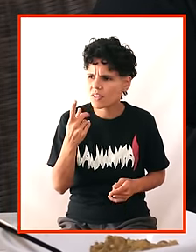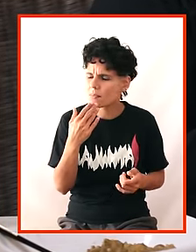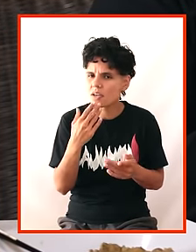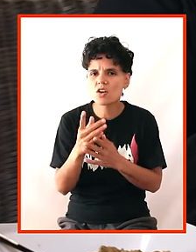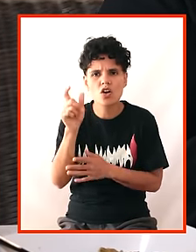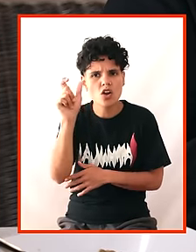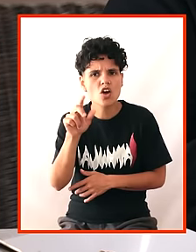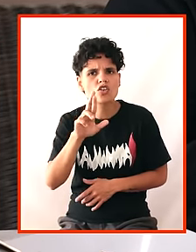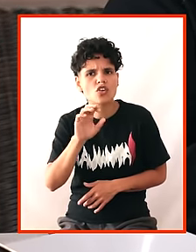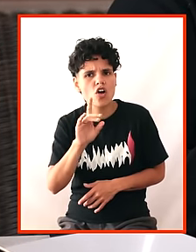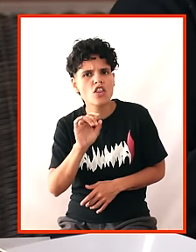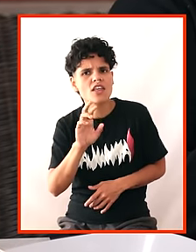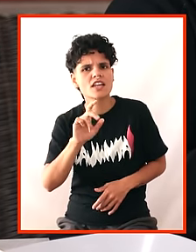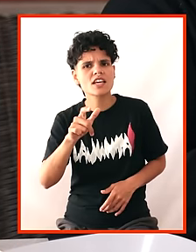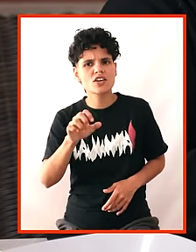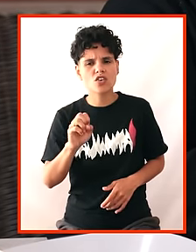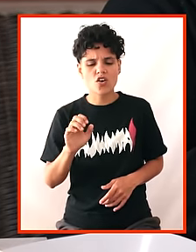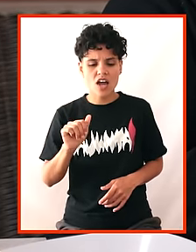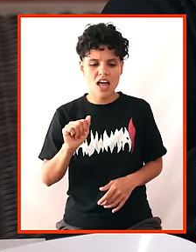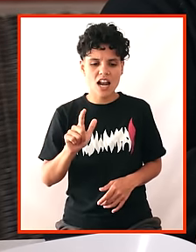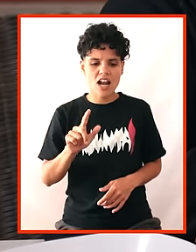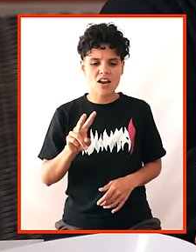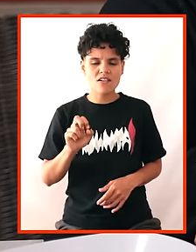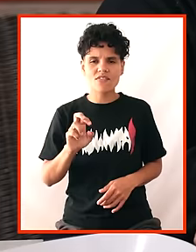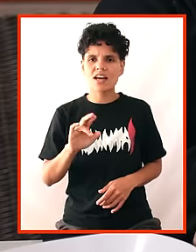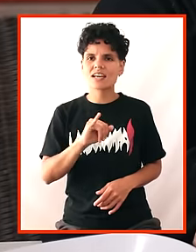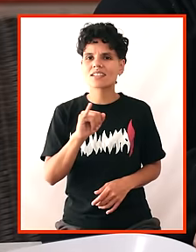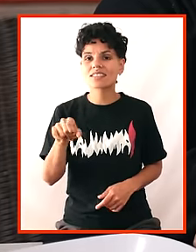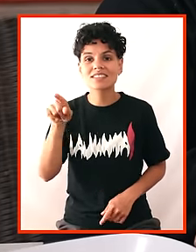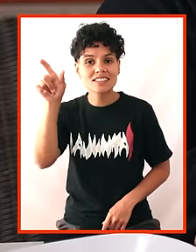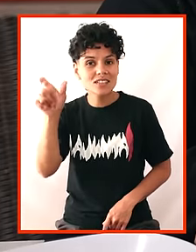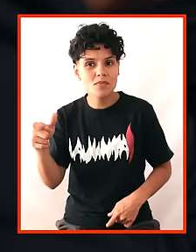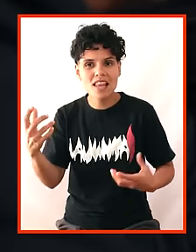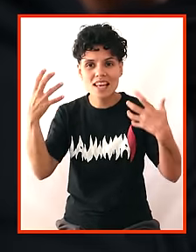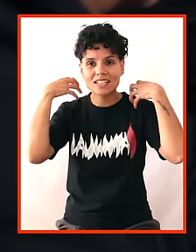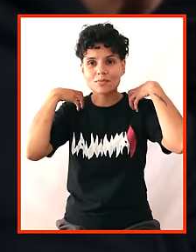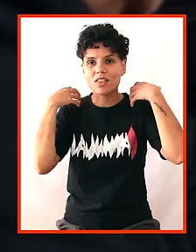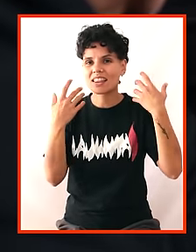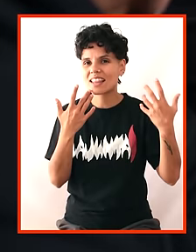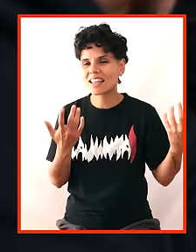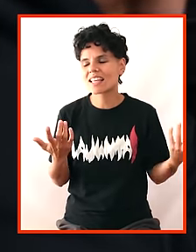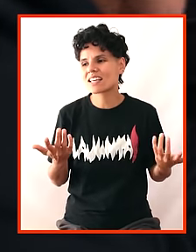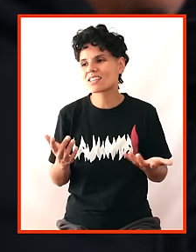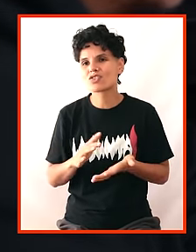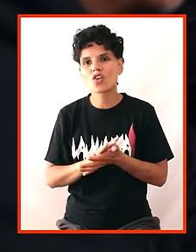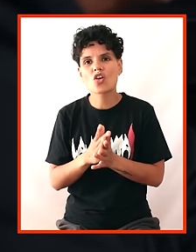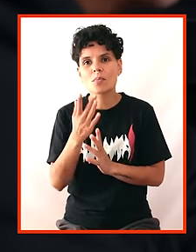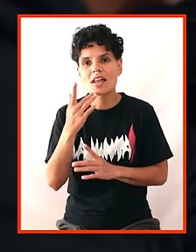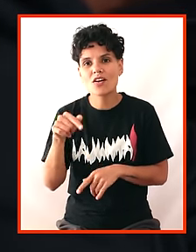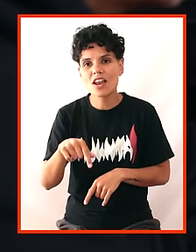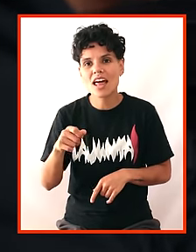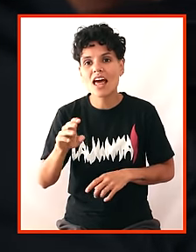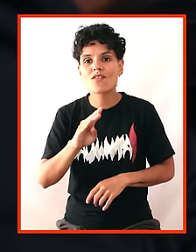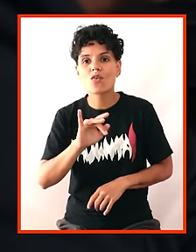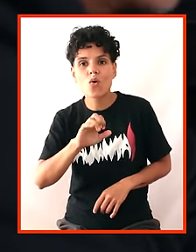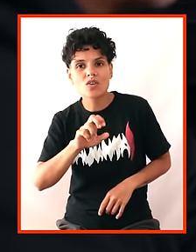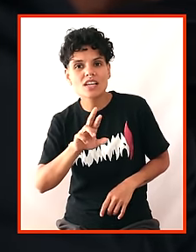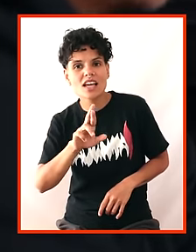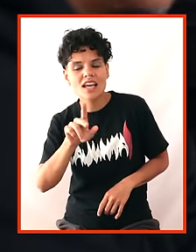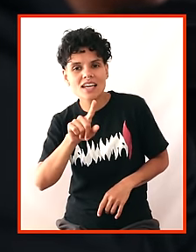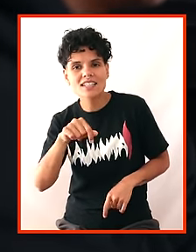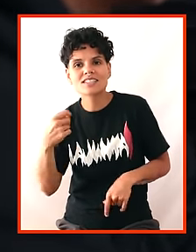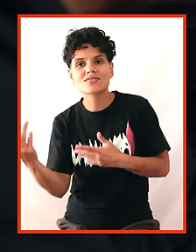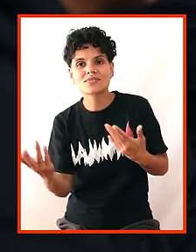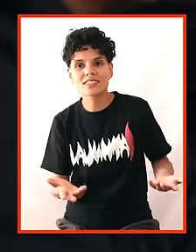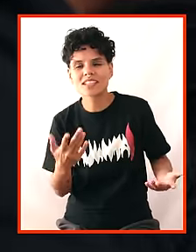saludo. Rodrigo Álvarez es él ha sido el encargado de toda la campaña del regreso de los búnkers, el manejo de las redes